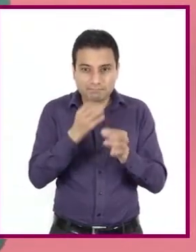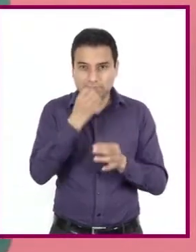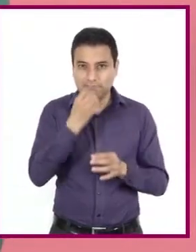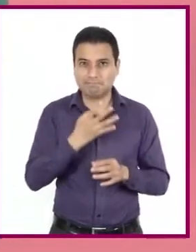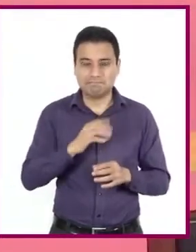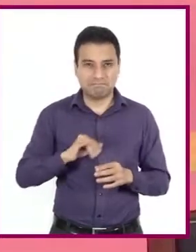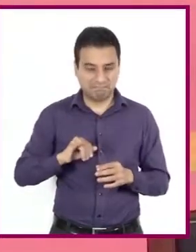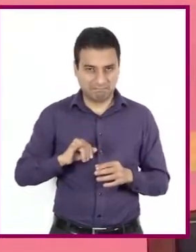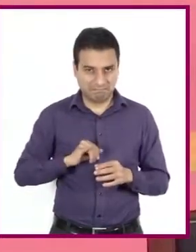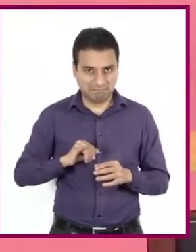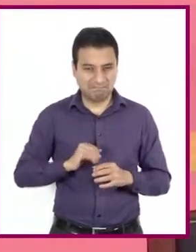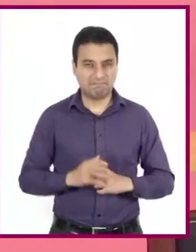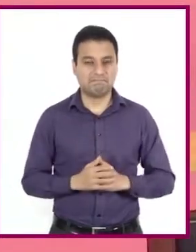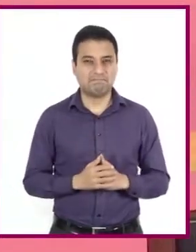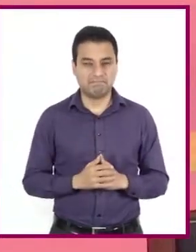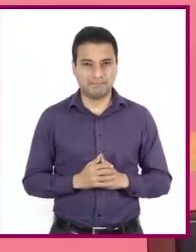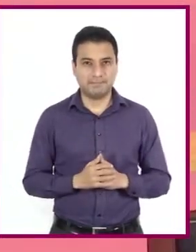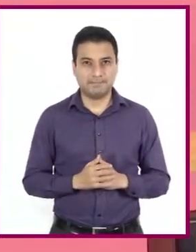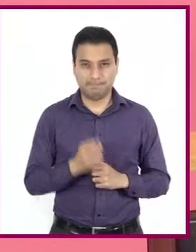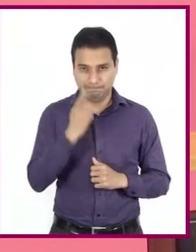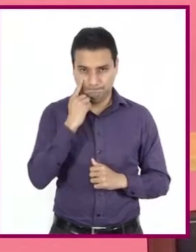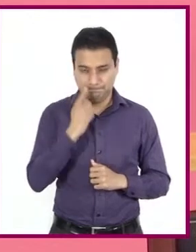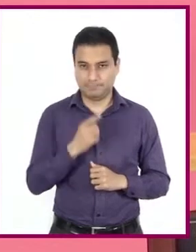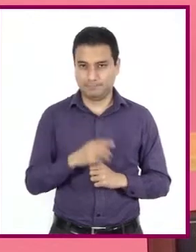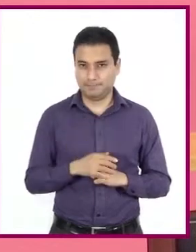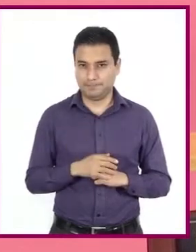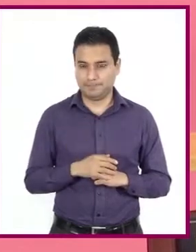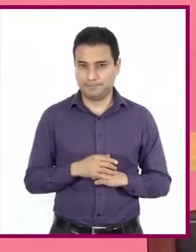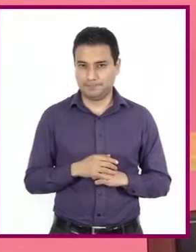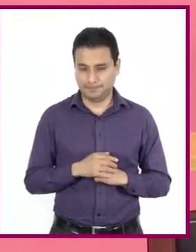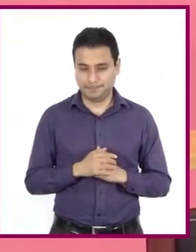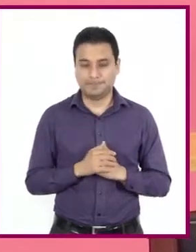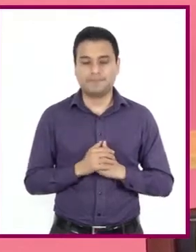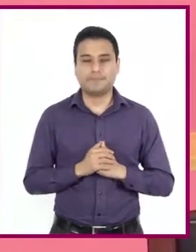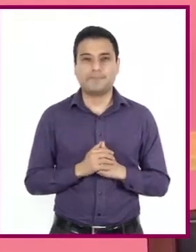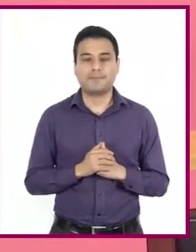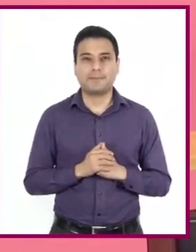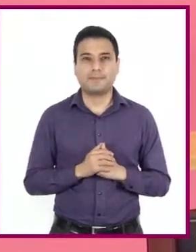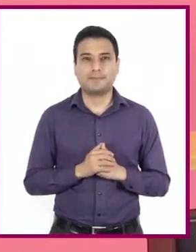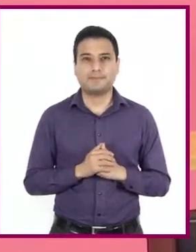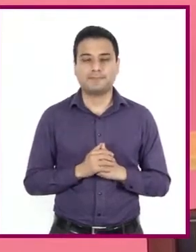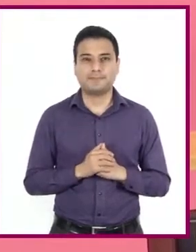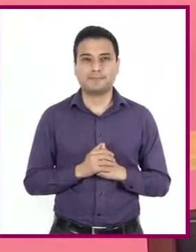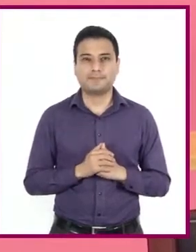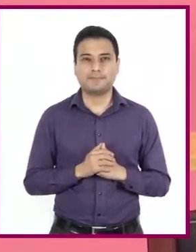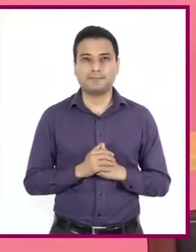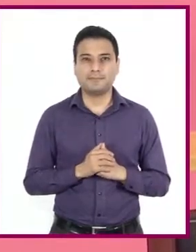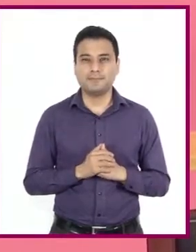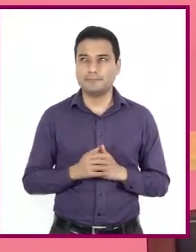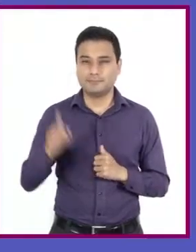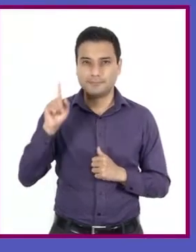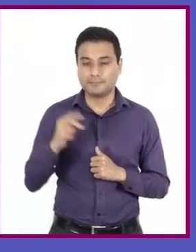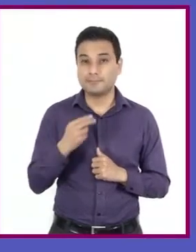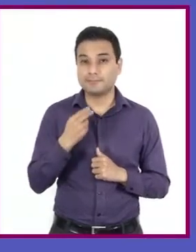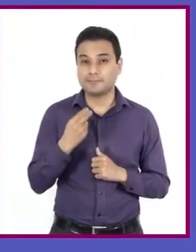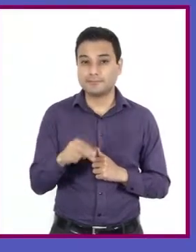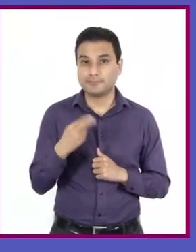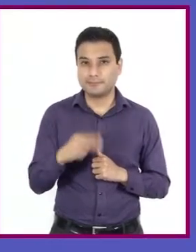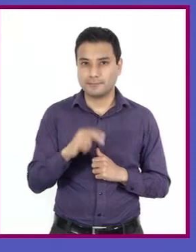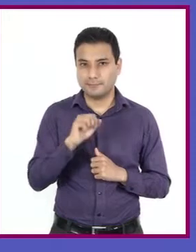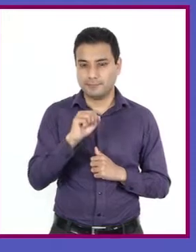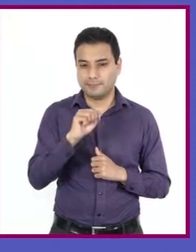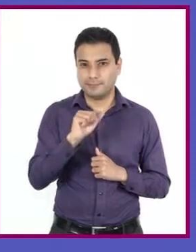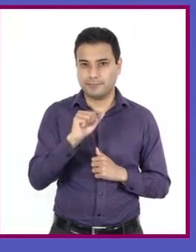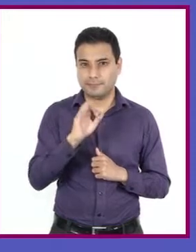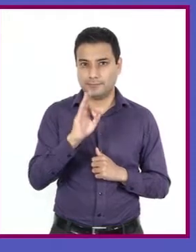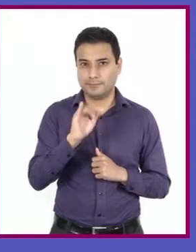mensajes personales. En cambio, este tipo de letra, que completamente distinto, se llama zafino. Pide